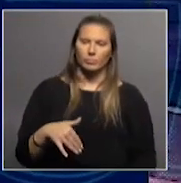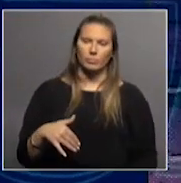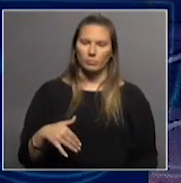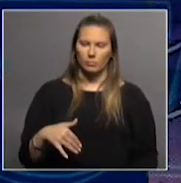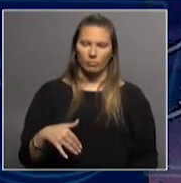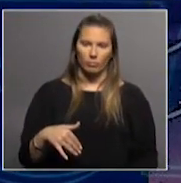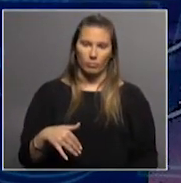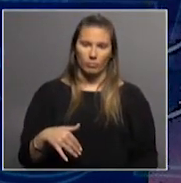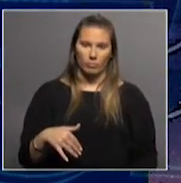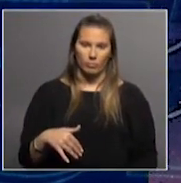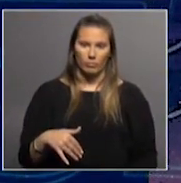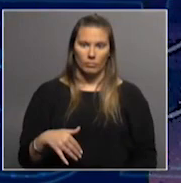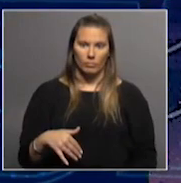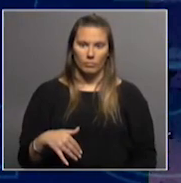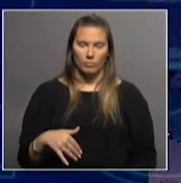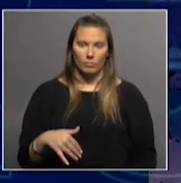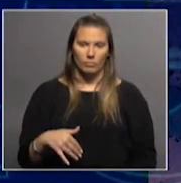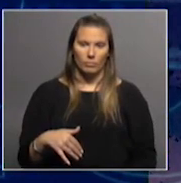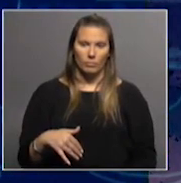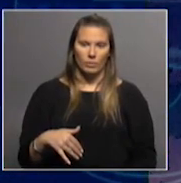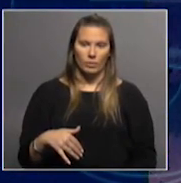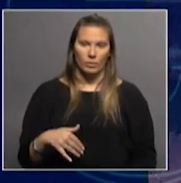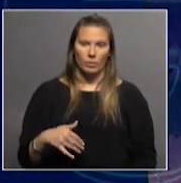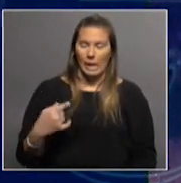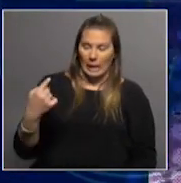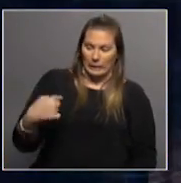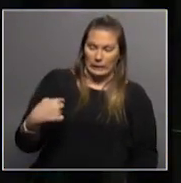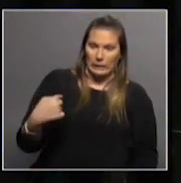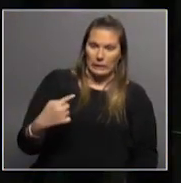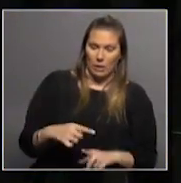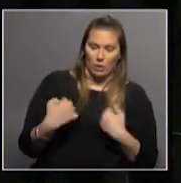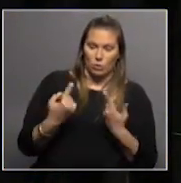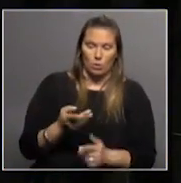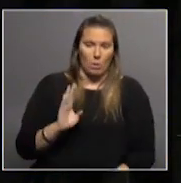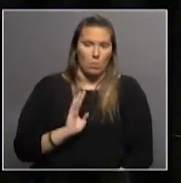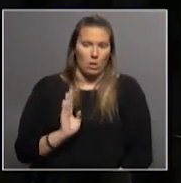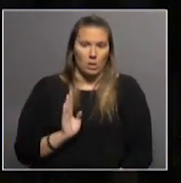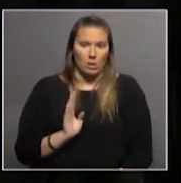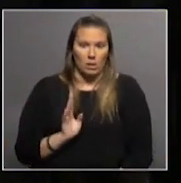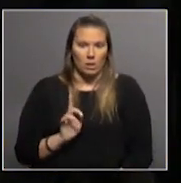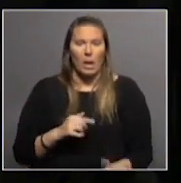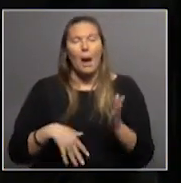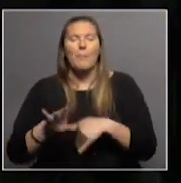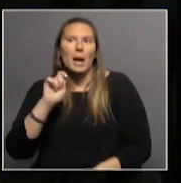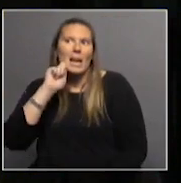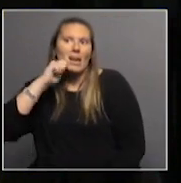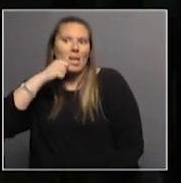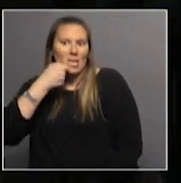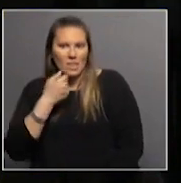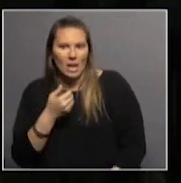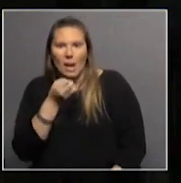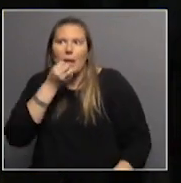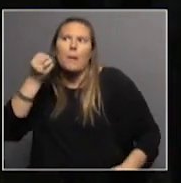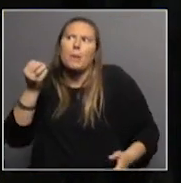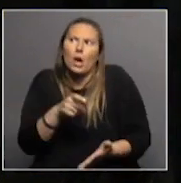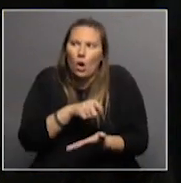que qué rica y un poco sobre sobre nosotras es ser las más lindas ser las que mejor